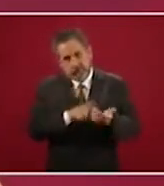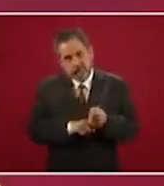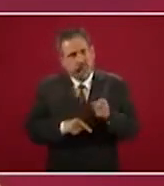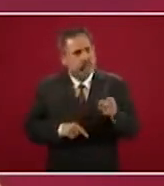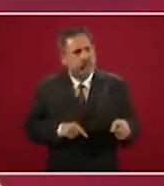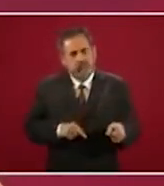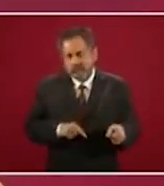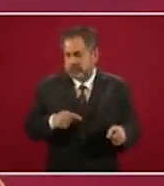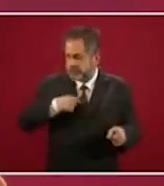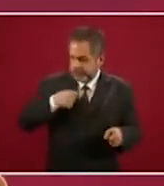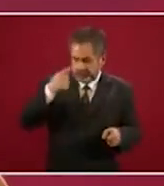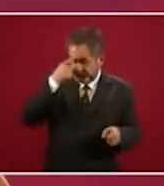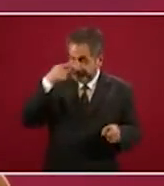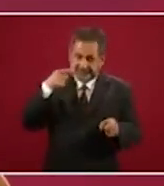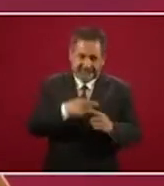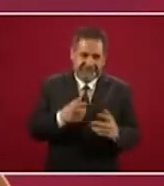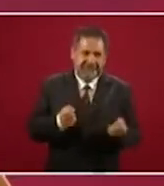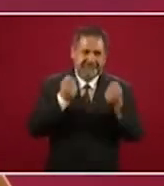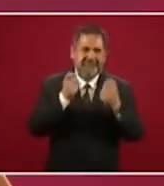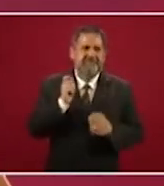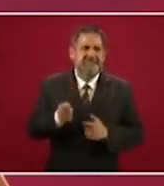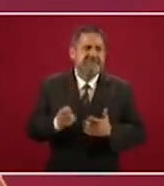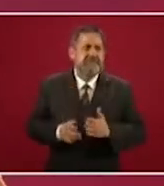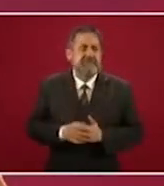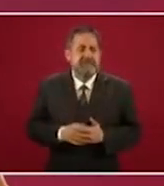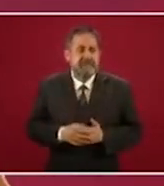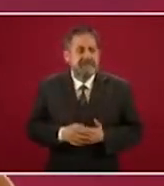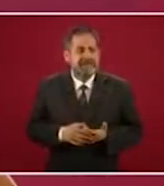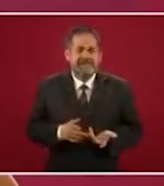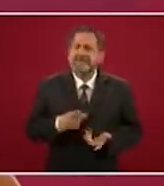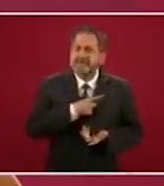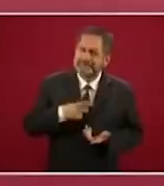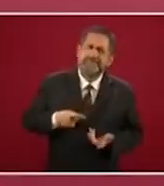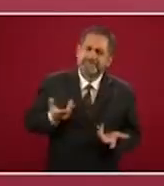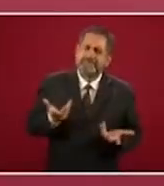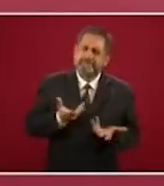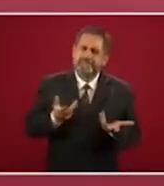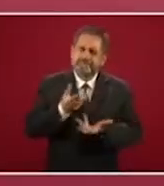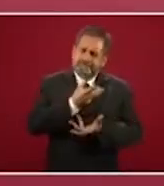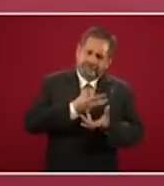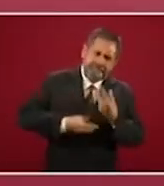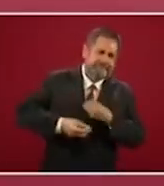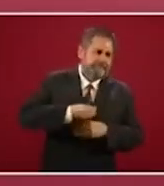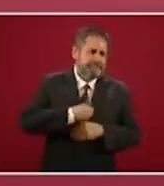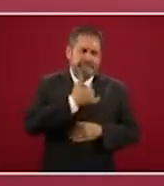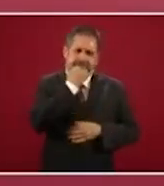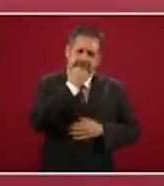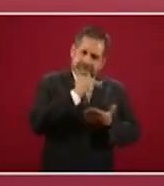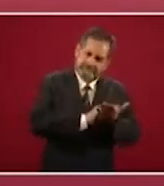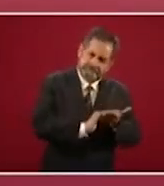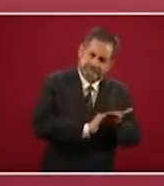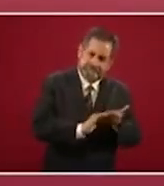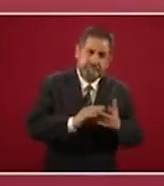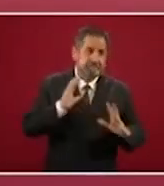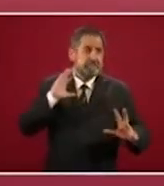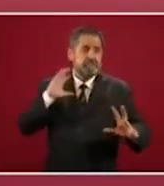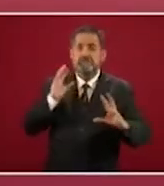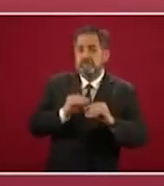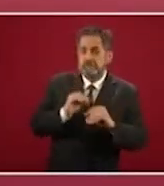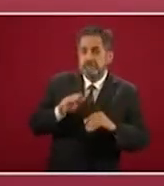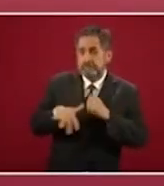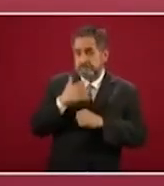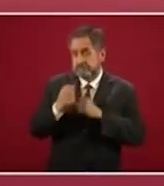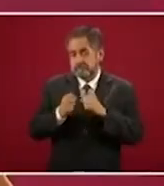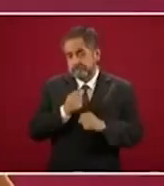esto que consideramos, pues, digamos, una deuda. Que durante muchos años, como